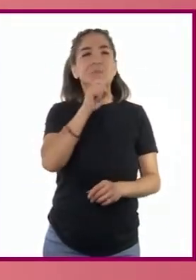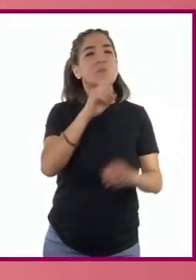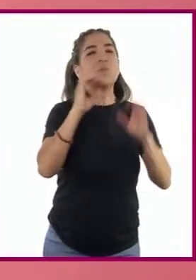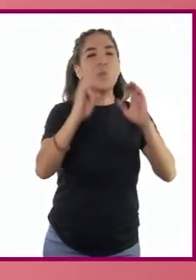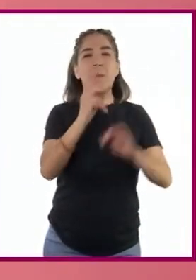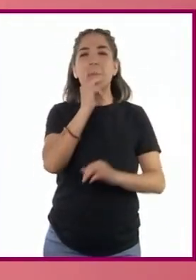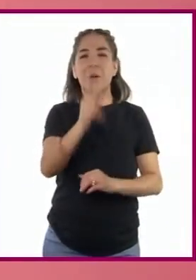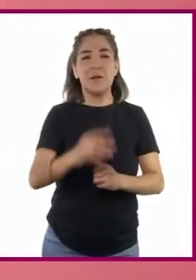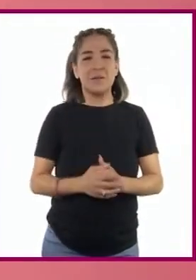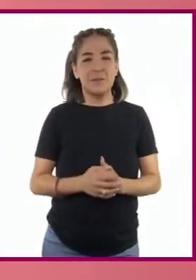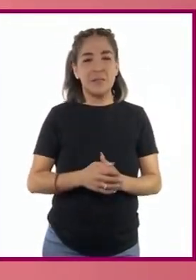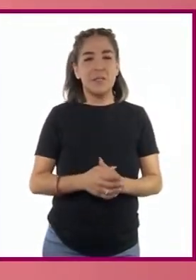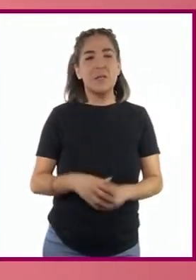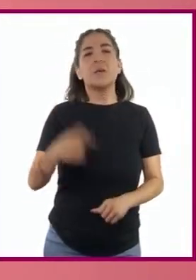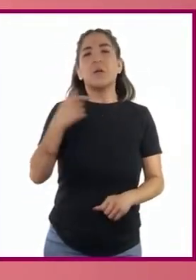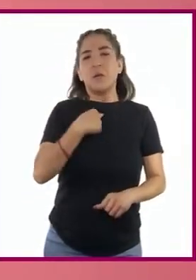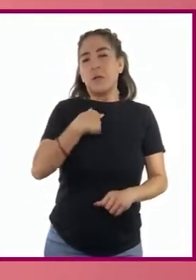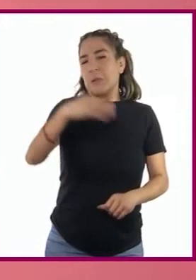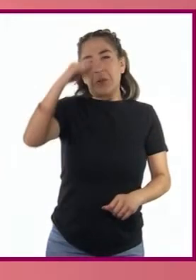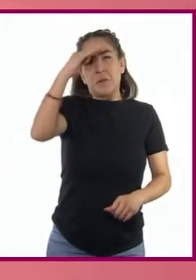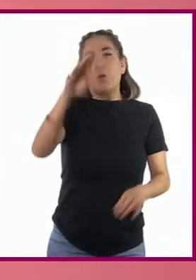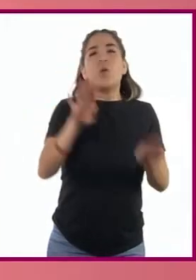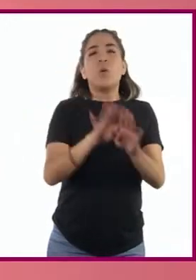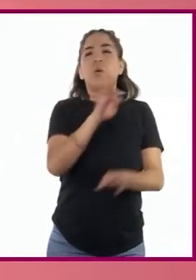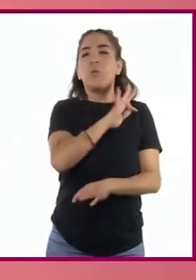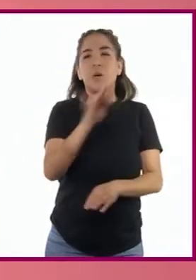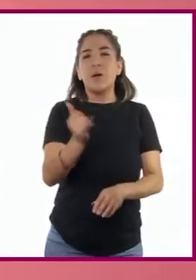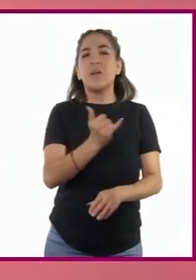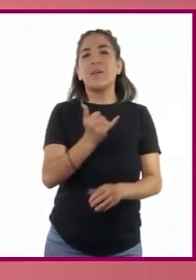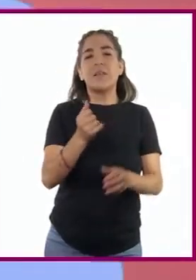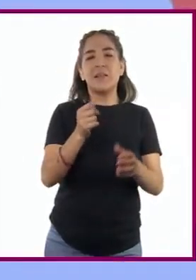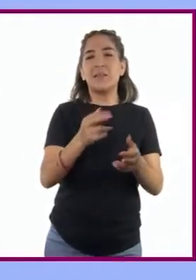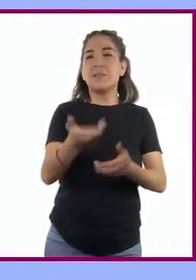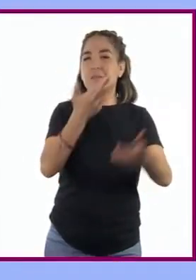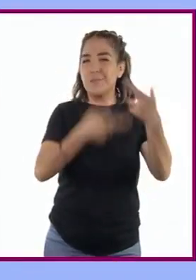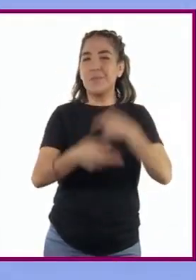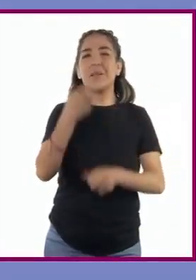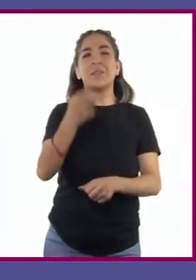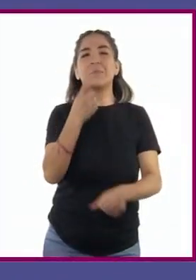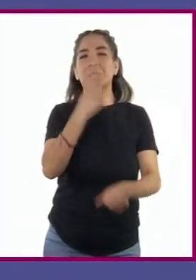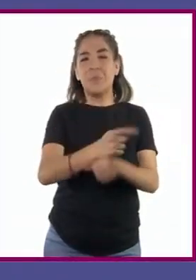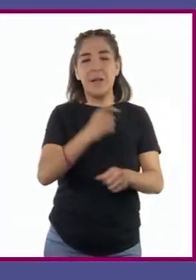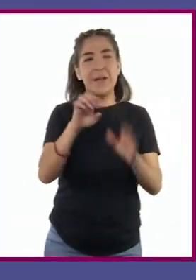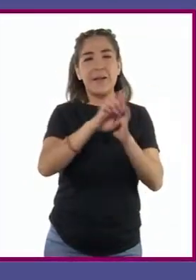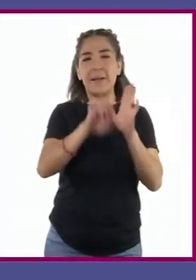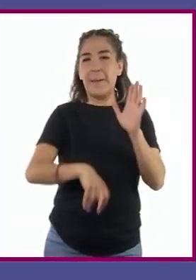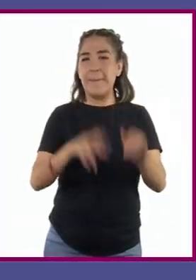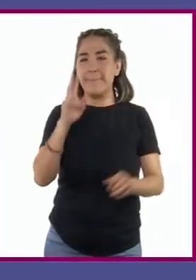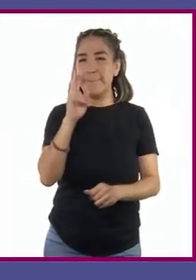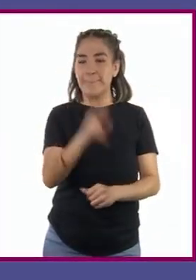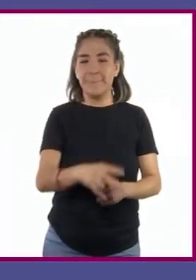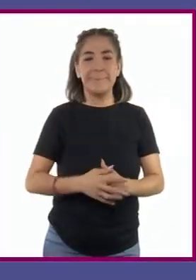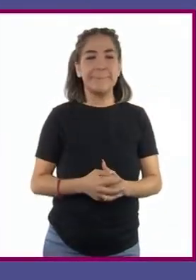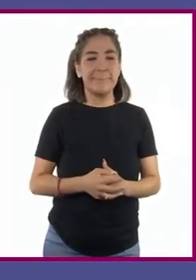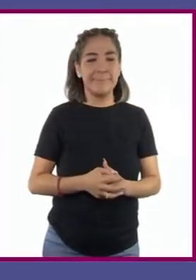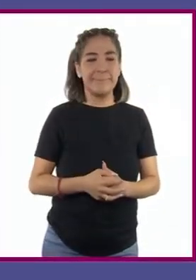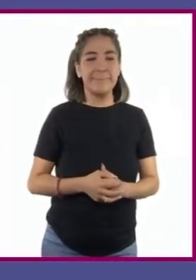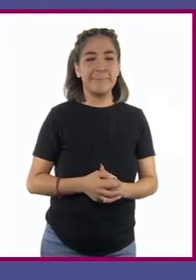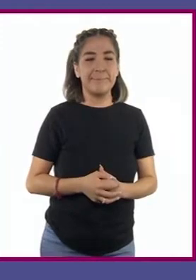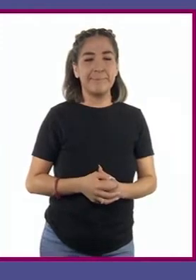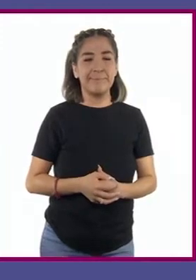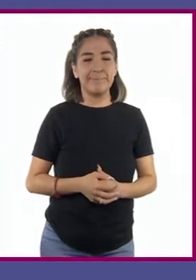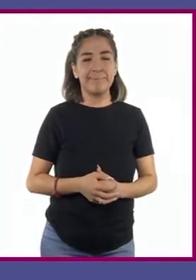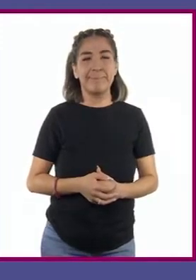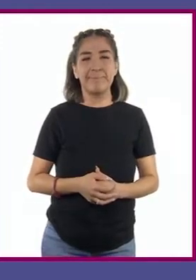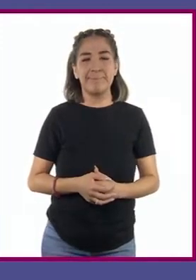ocurrió cómo podríamos corregir el primer ejemplo. ¿Qué le parece así? Notas para